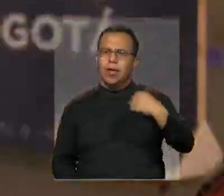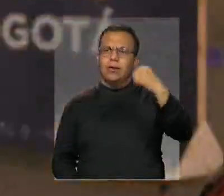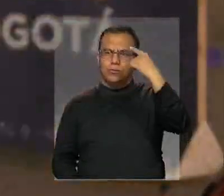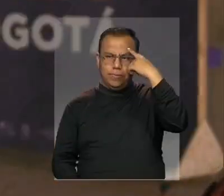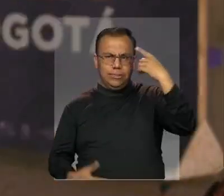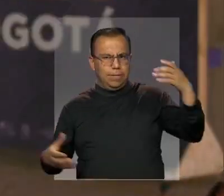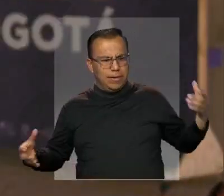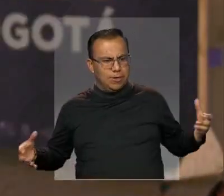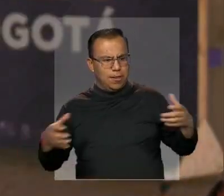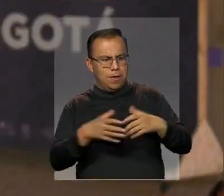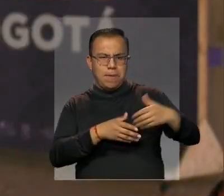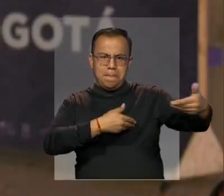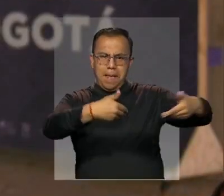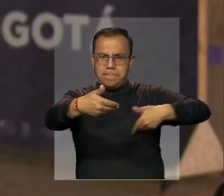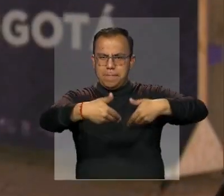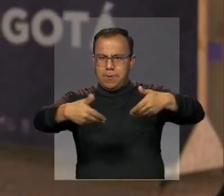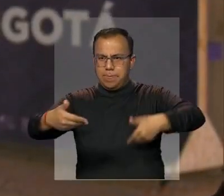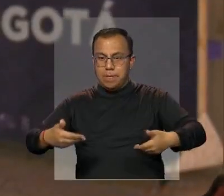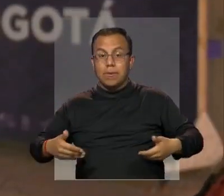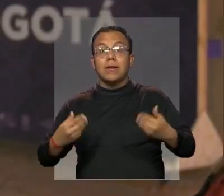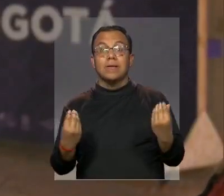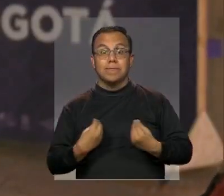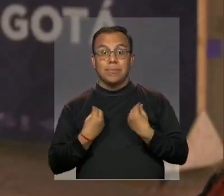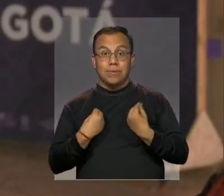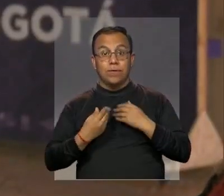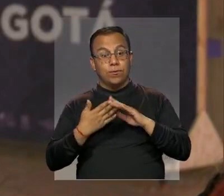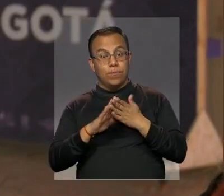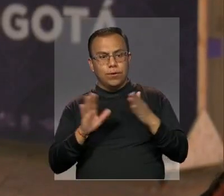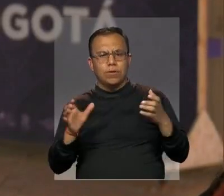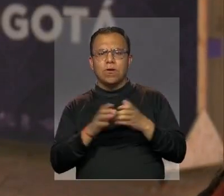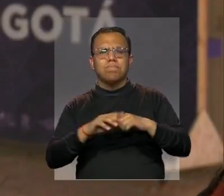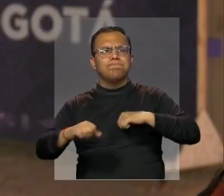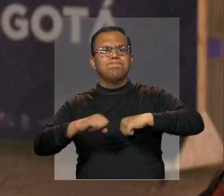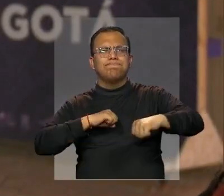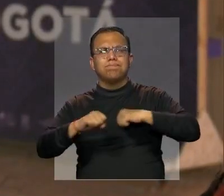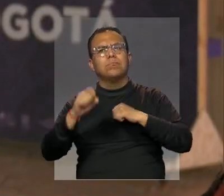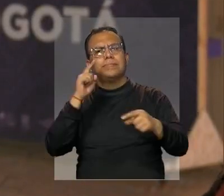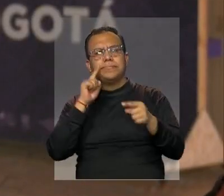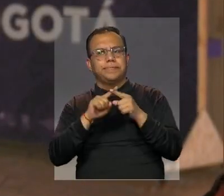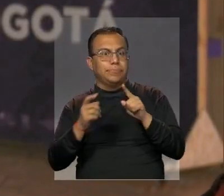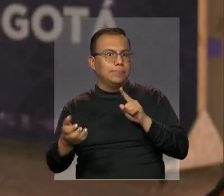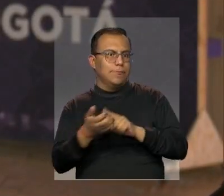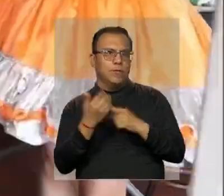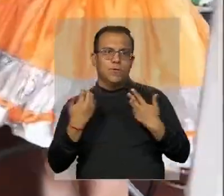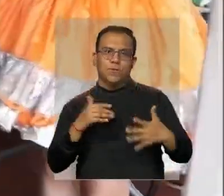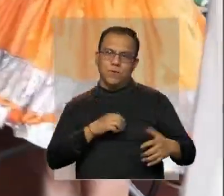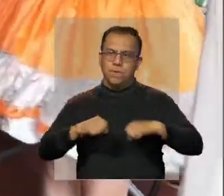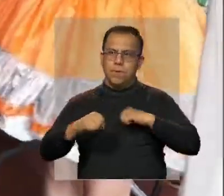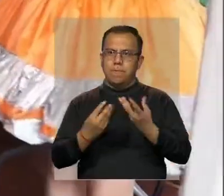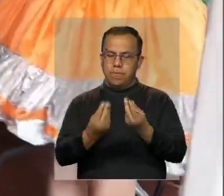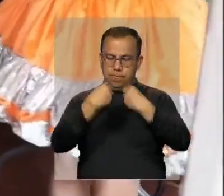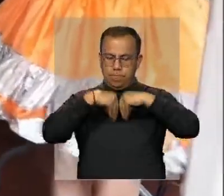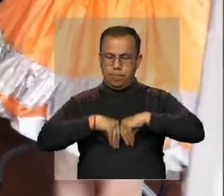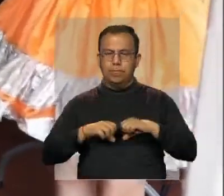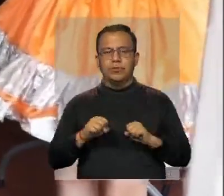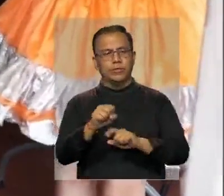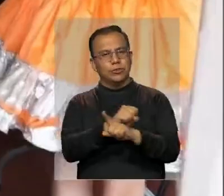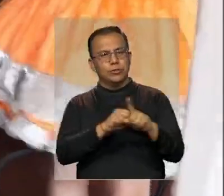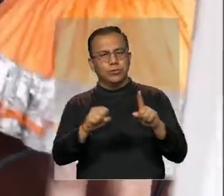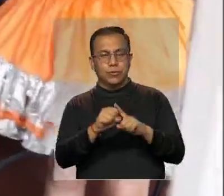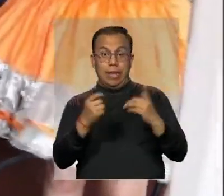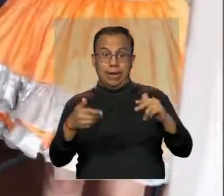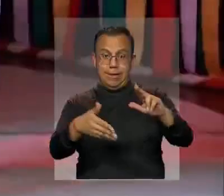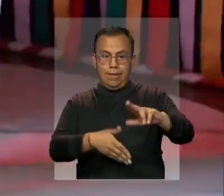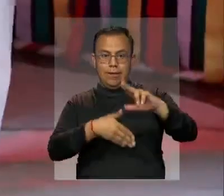colectivo que está animado por el Movimiento de Cultura Viva Comunitaria, un movimiento que ha logrado unos enormes niveles de apropiación social en todo el continente y que